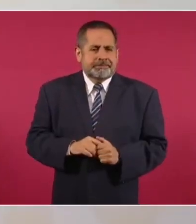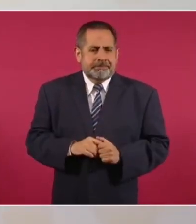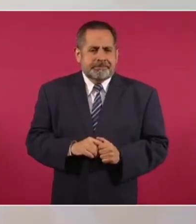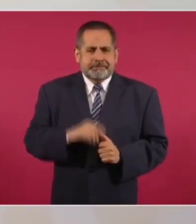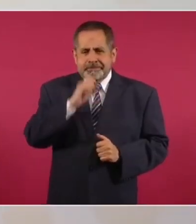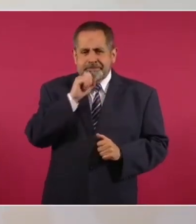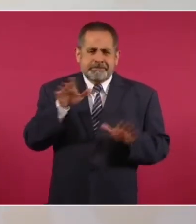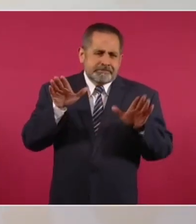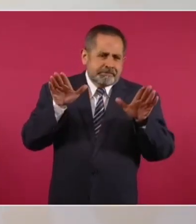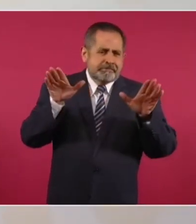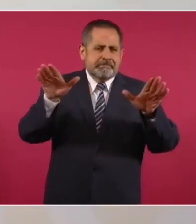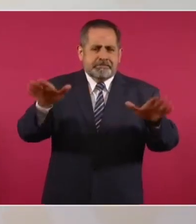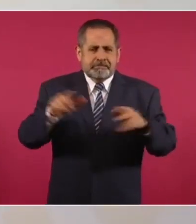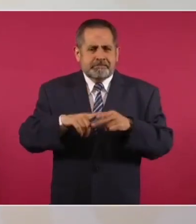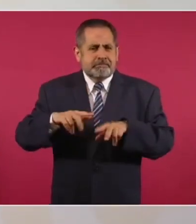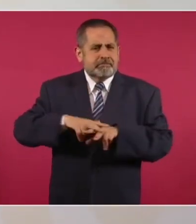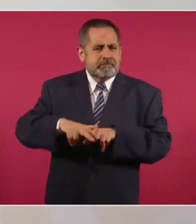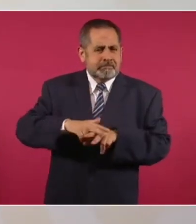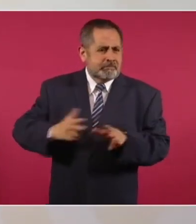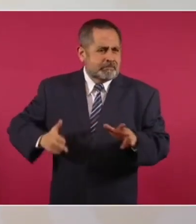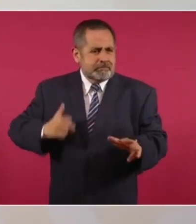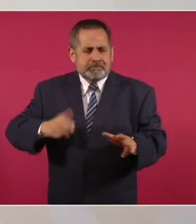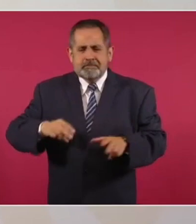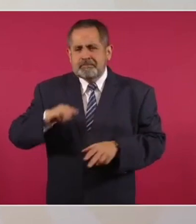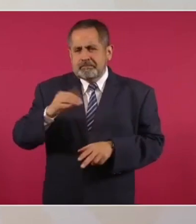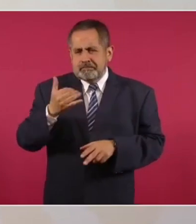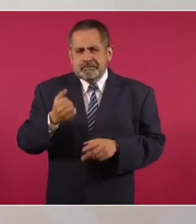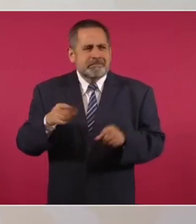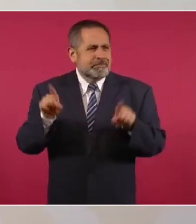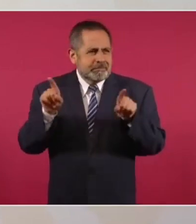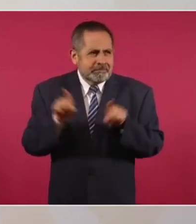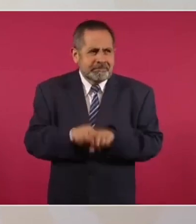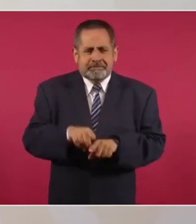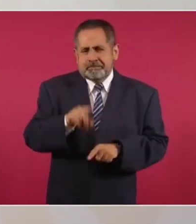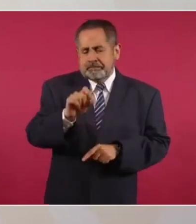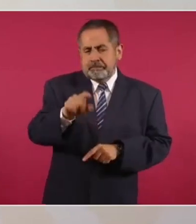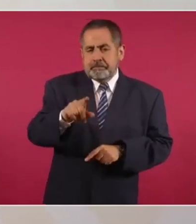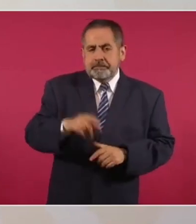del aeropuerto, el Tren Maya.